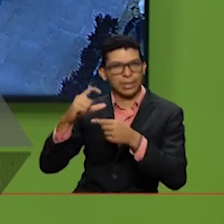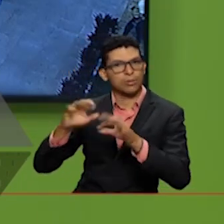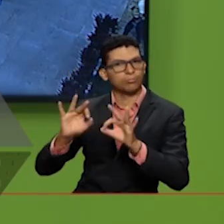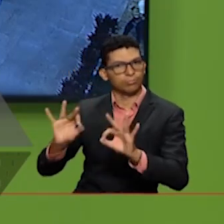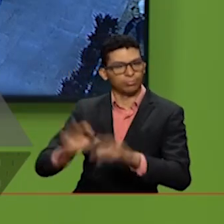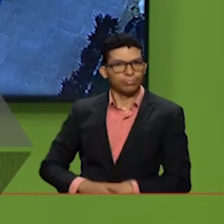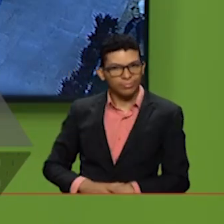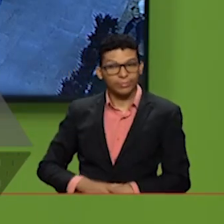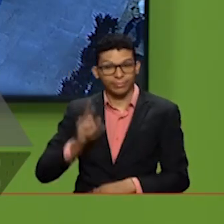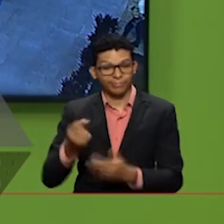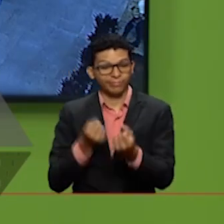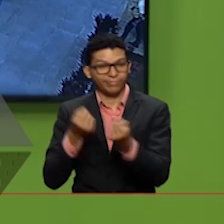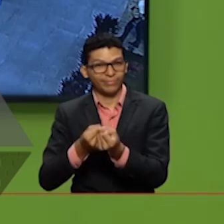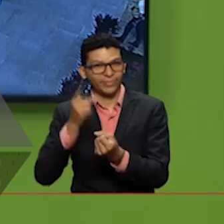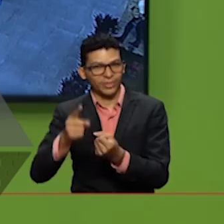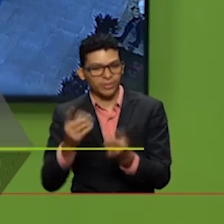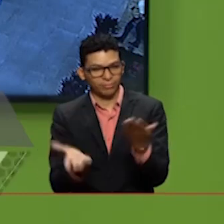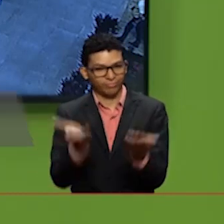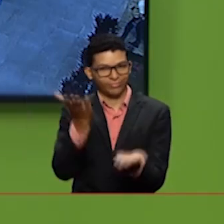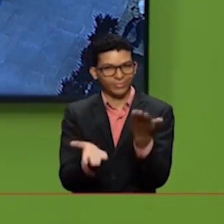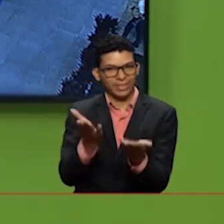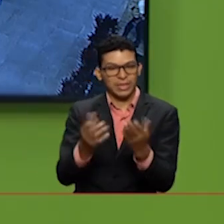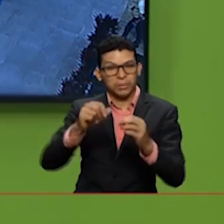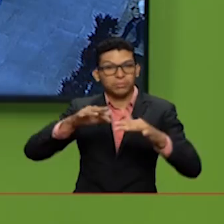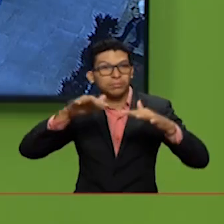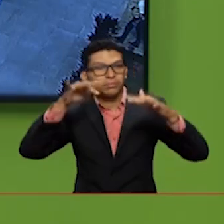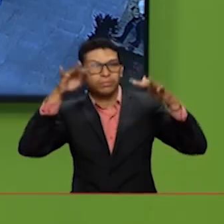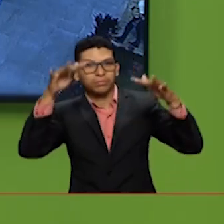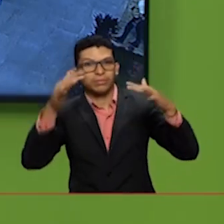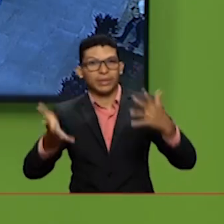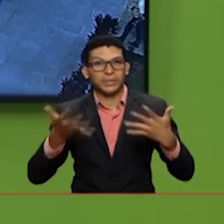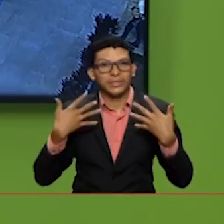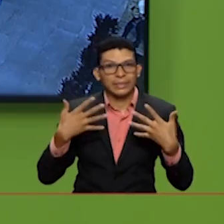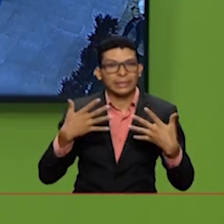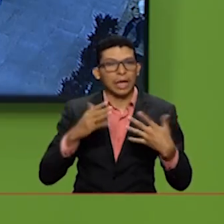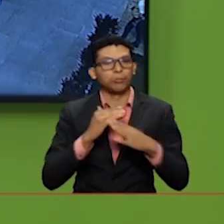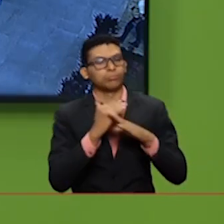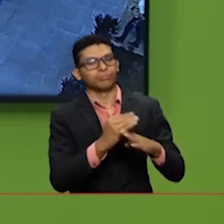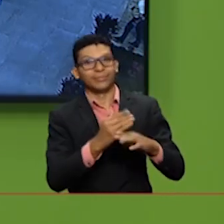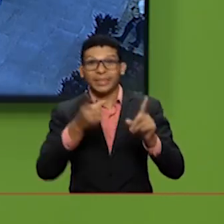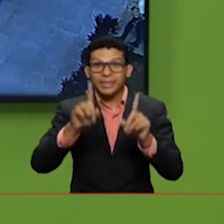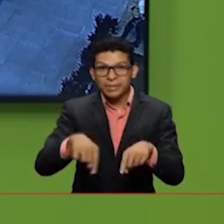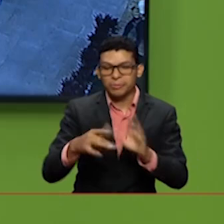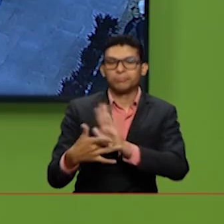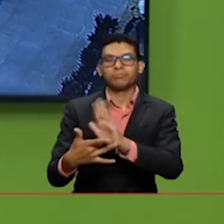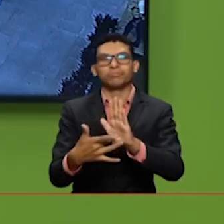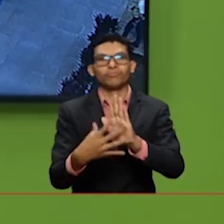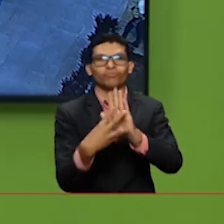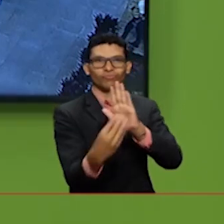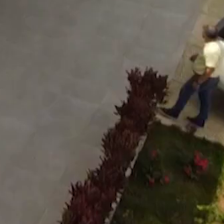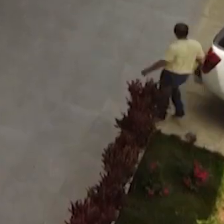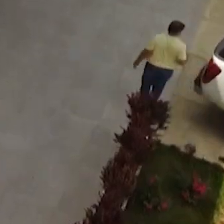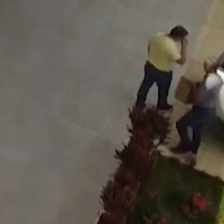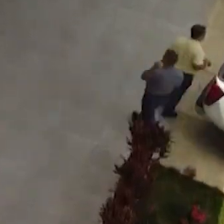a las empresas que compensan su huella de carbono y la emisión de gases de efecto invernadero sino que se convierte también en ejemplo y modelo